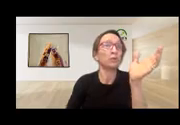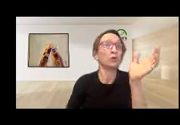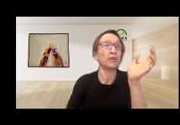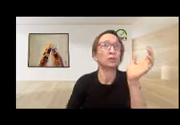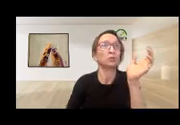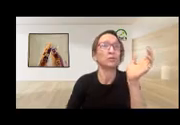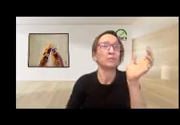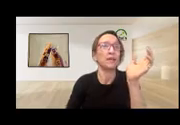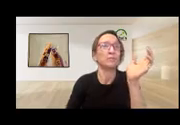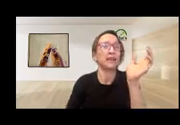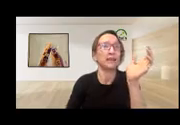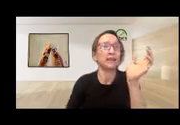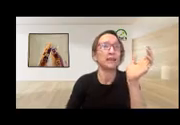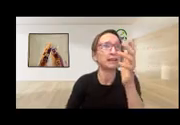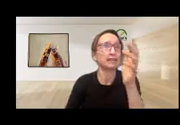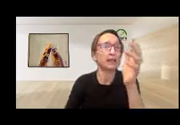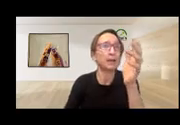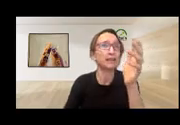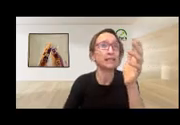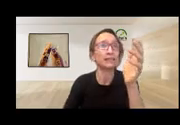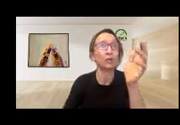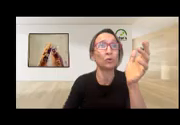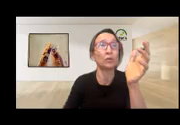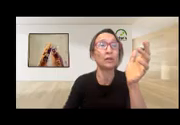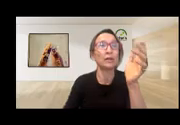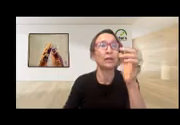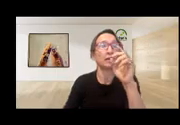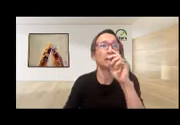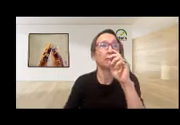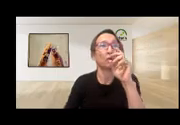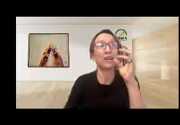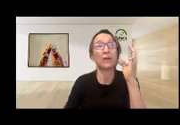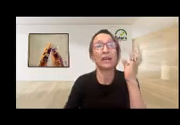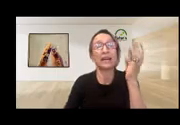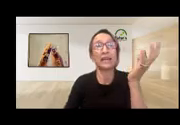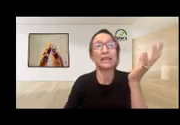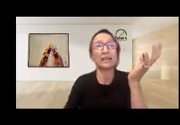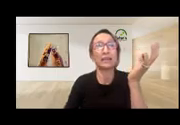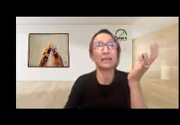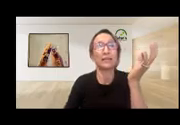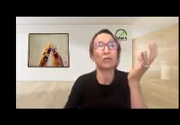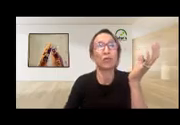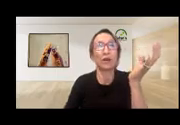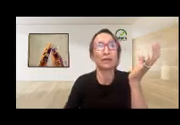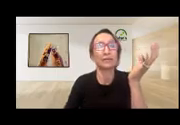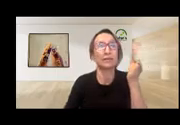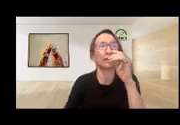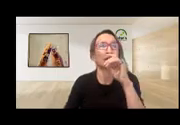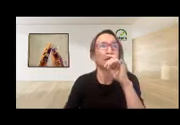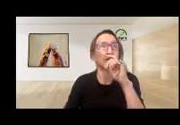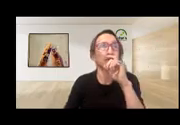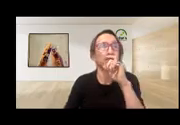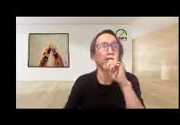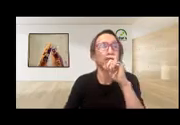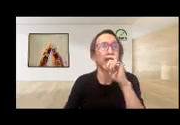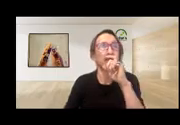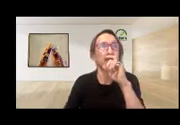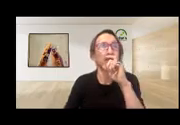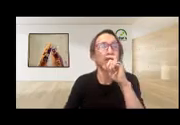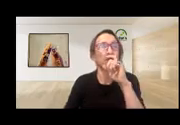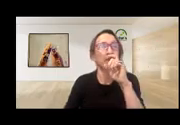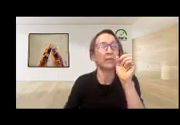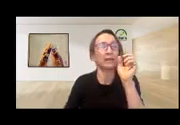Había otro tipo de retos también. Vean qué cerca que estaban de ese talud. Podía haber caída de rocas.